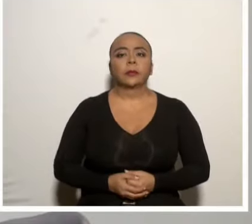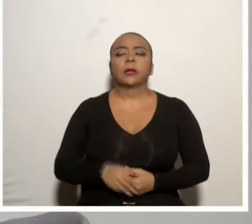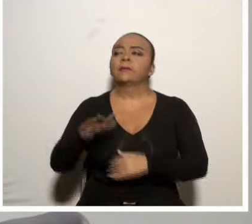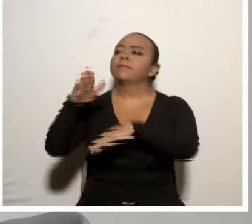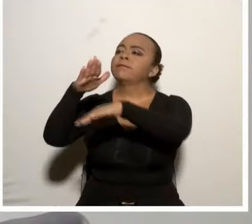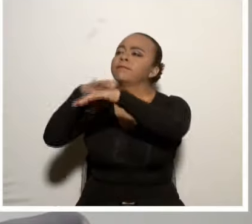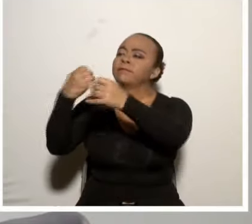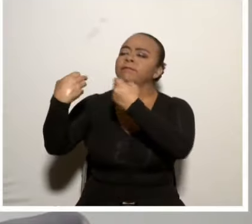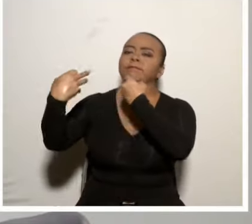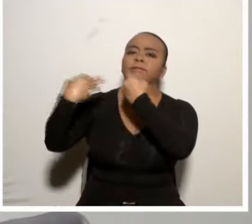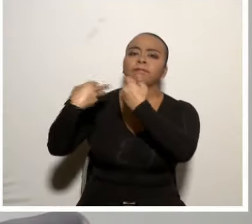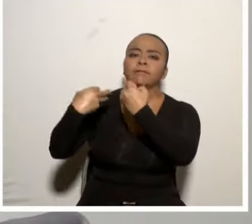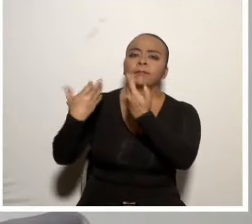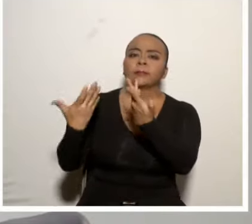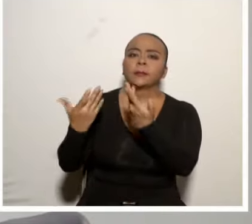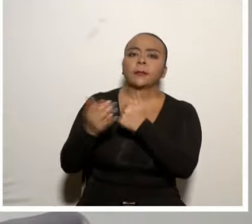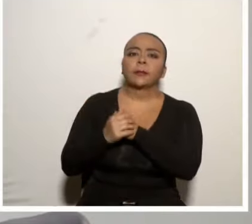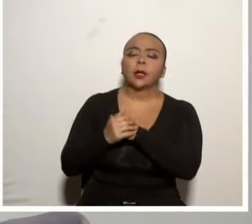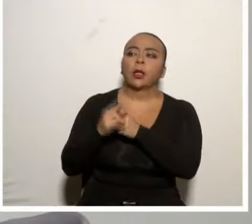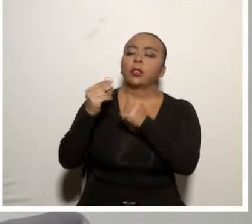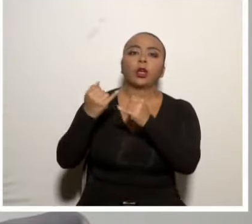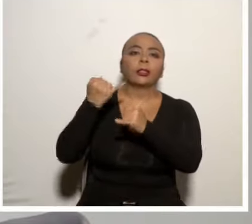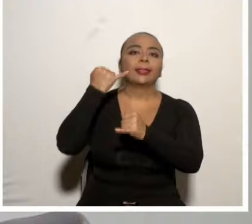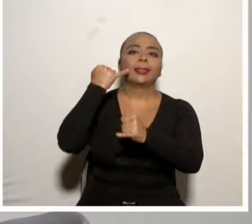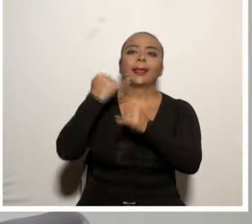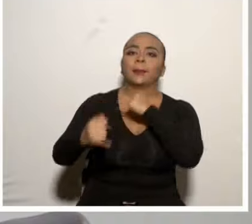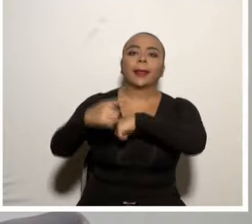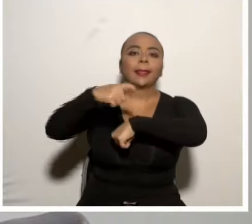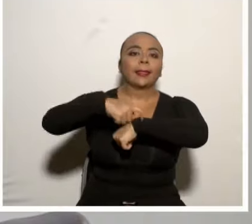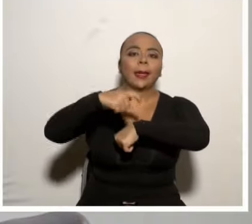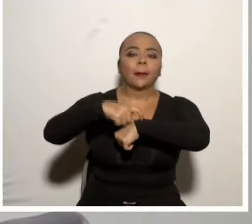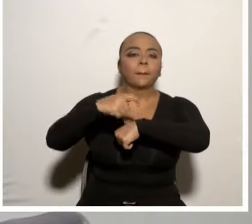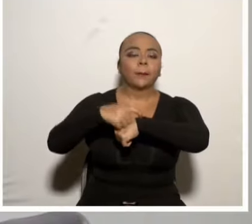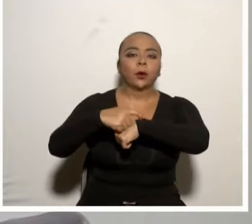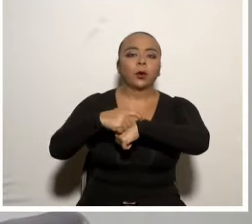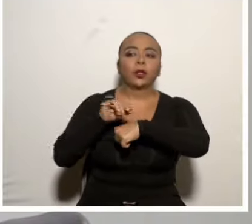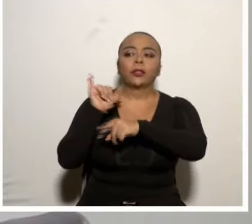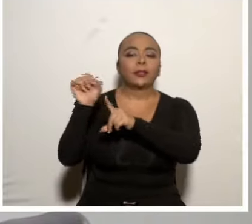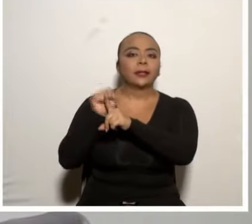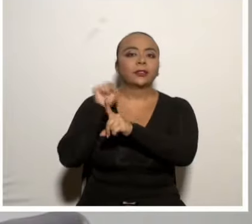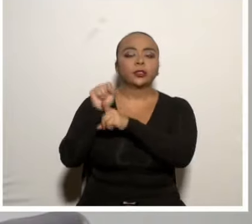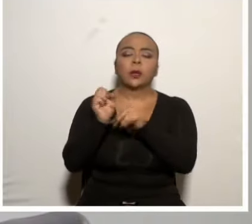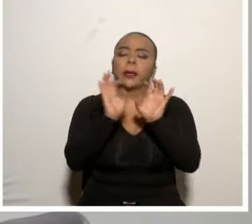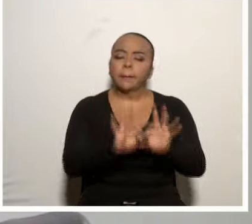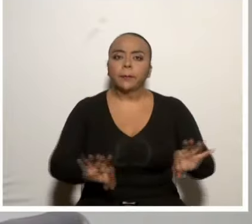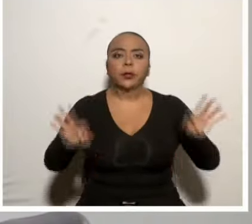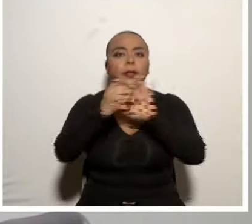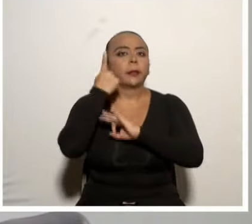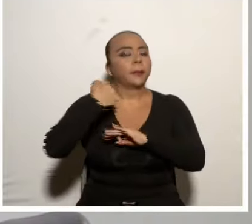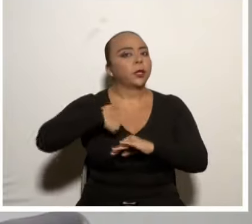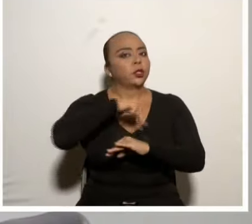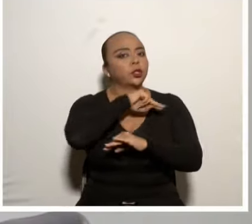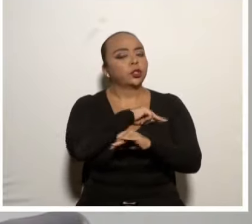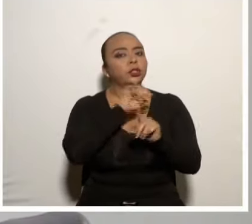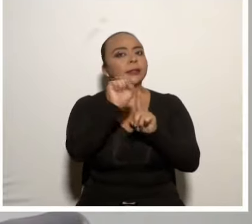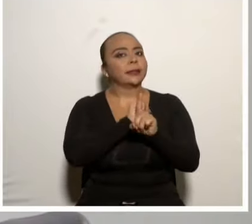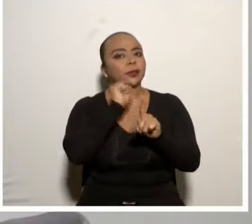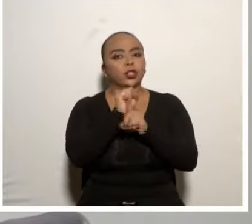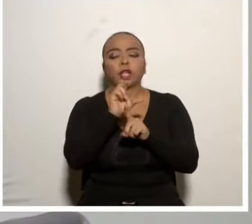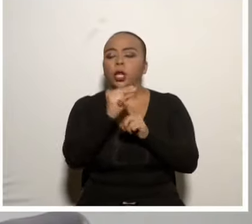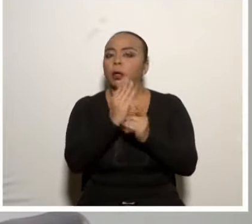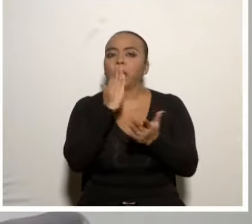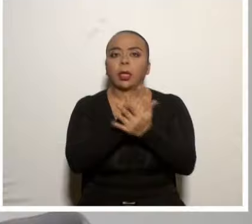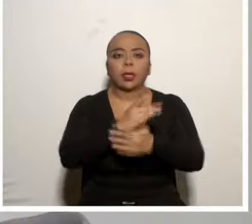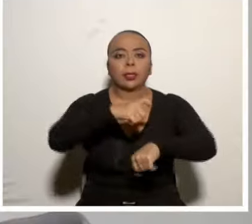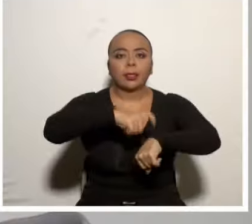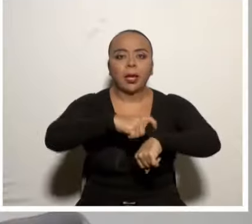cuentas, de que no prescriban los delitos. Es muy importante para nosotros que los delitos no prescriban